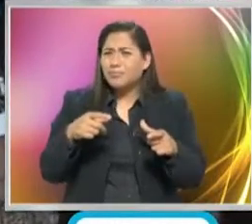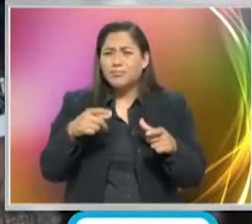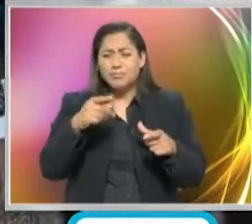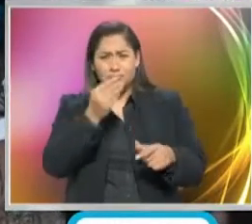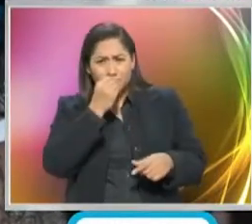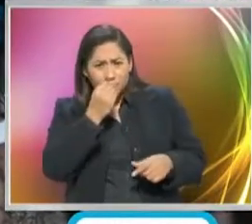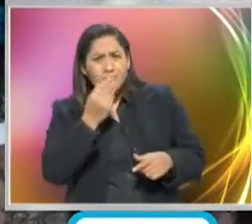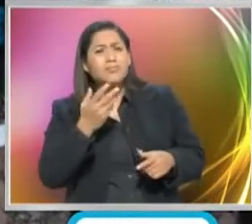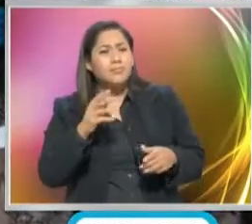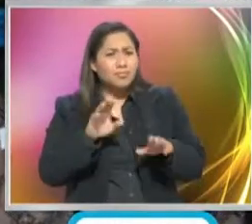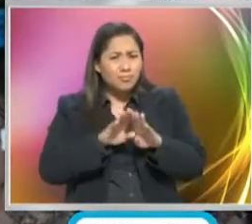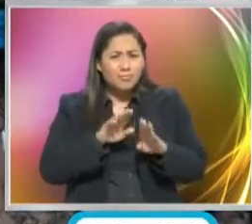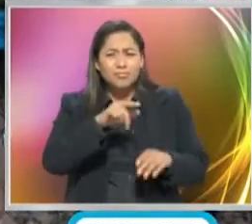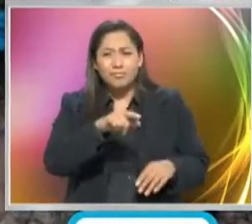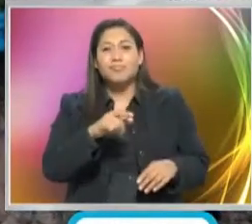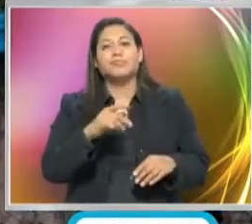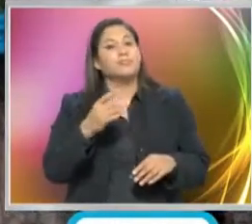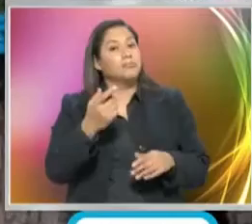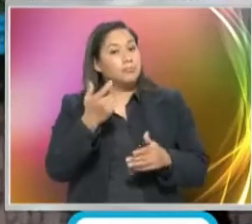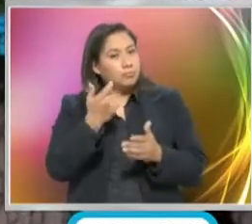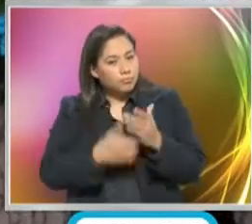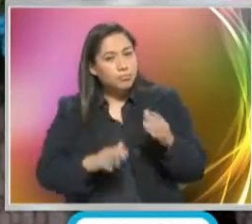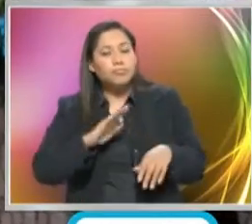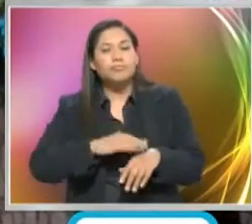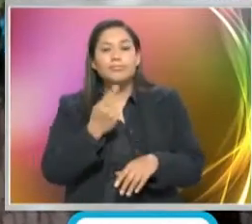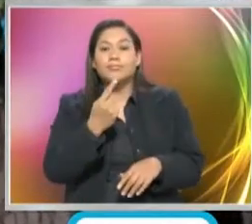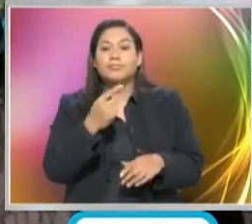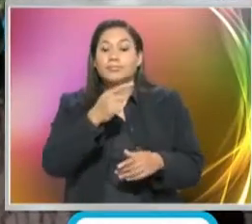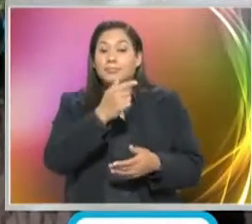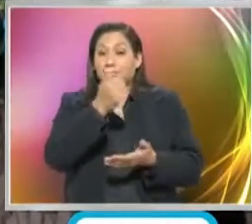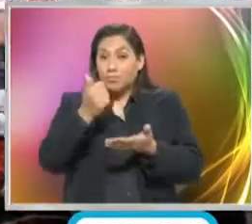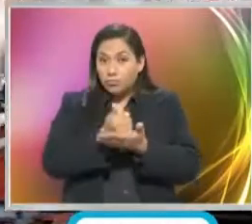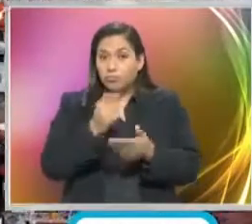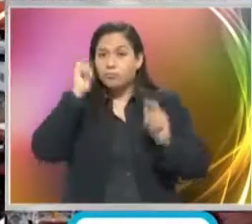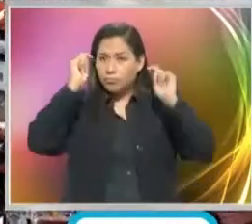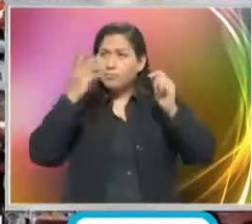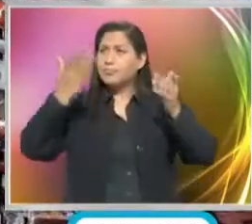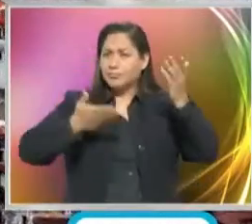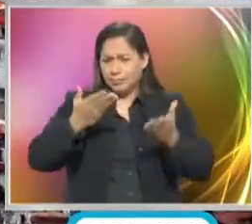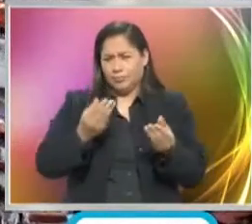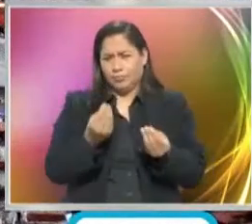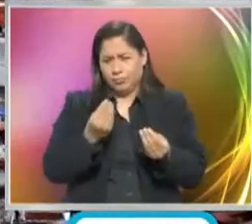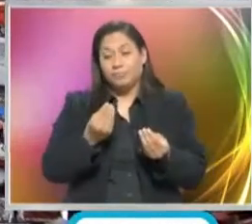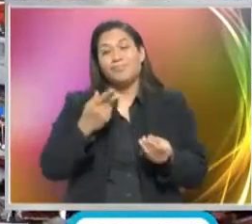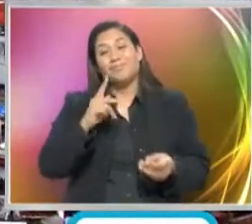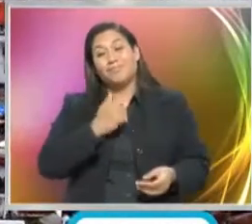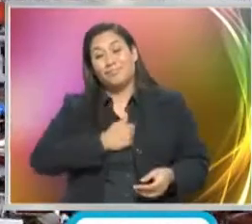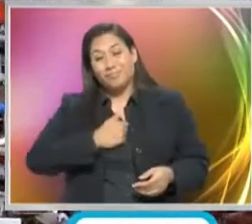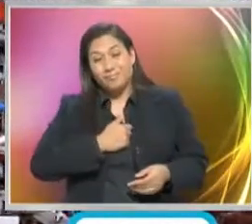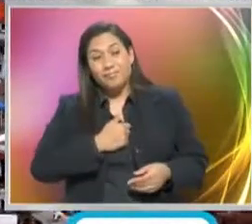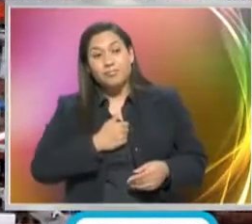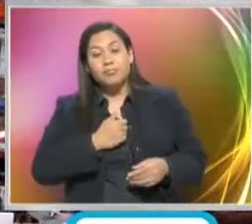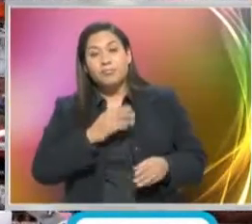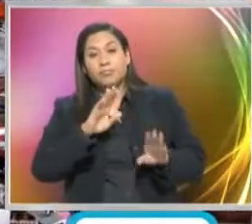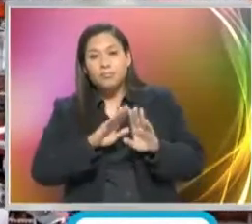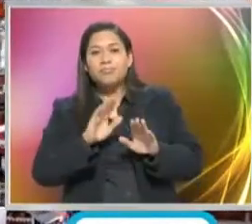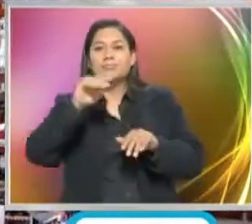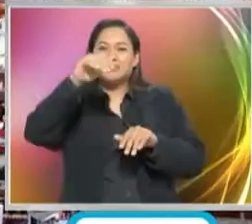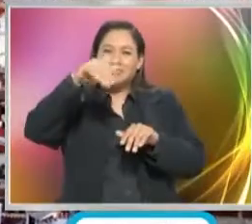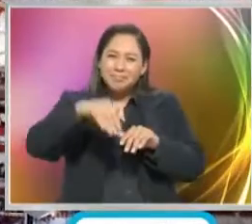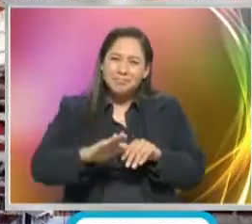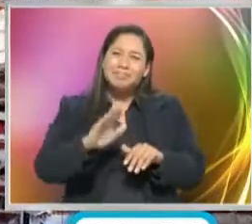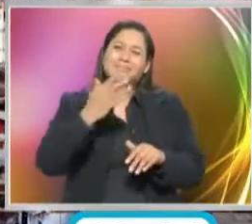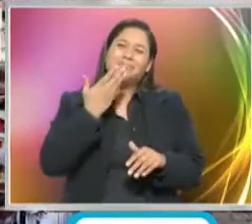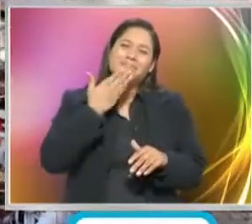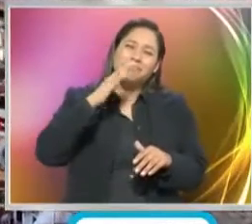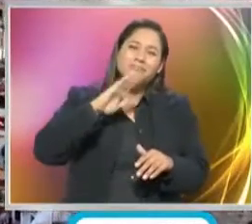la Sí, gastronomía como para tú todos dices, los muy precios. económico porque es una ciudad que fue muy turística, pero lamentablemente tuvo como muchos altos y bajos y